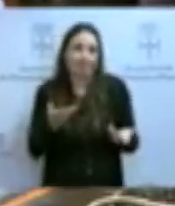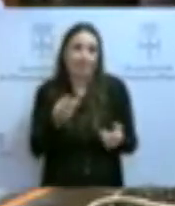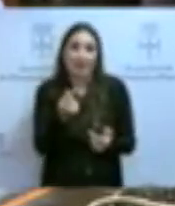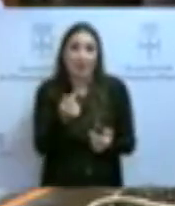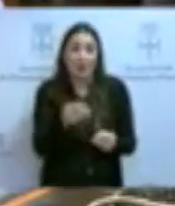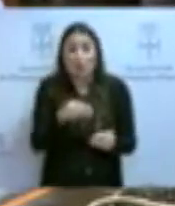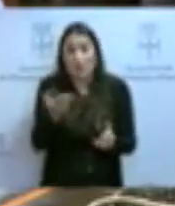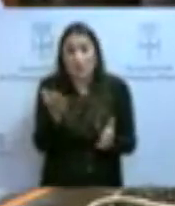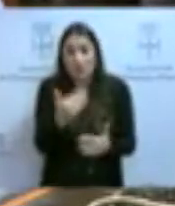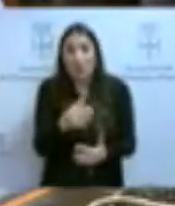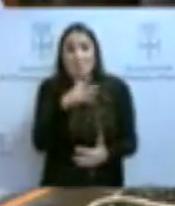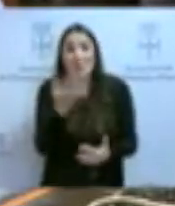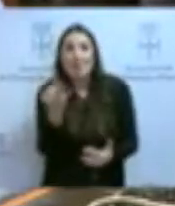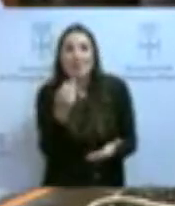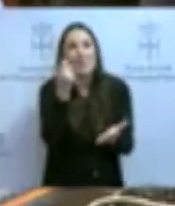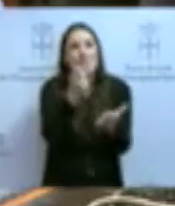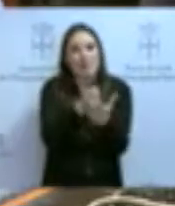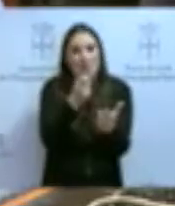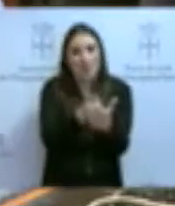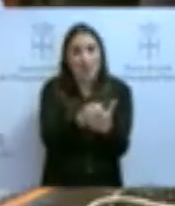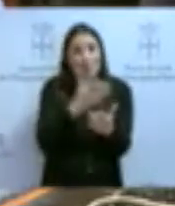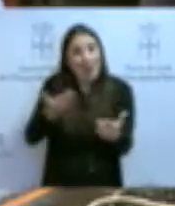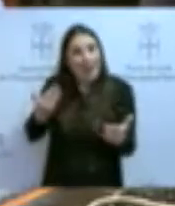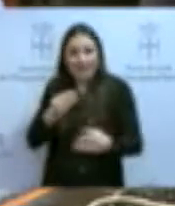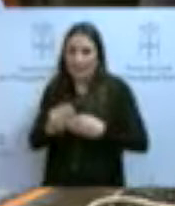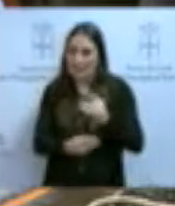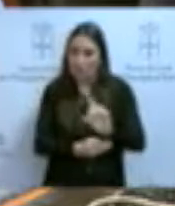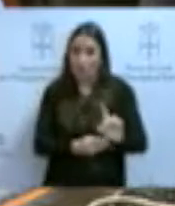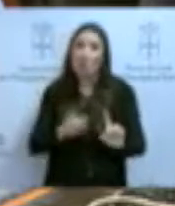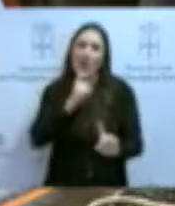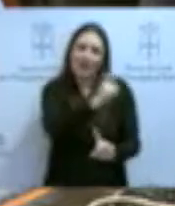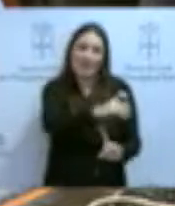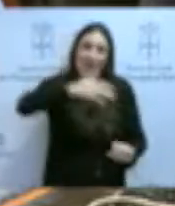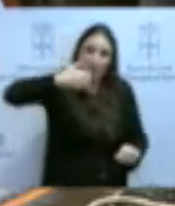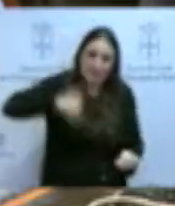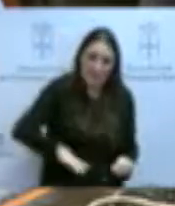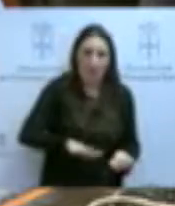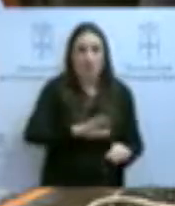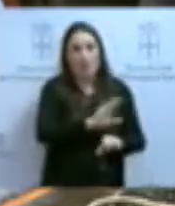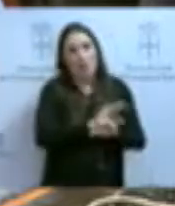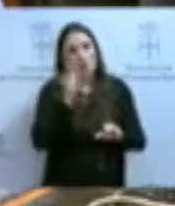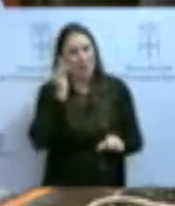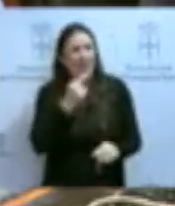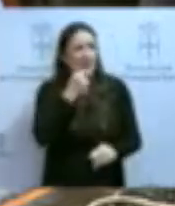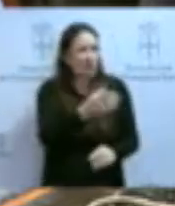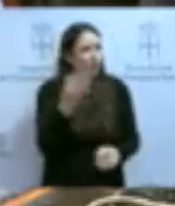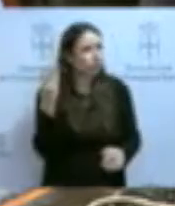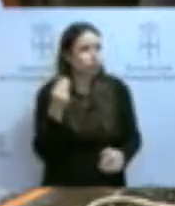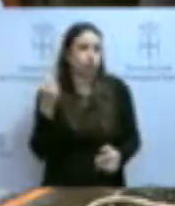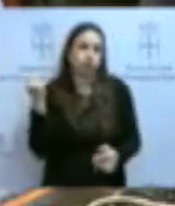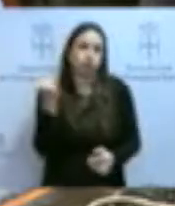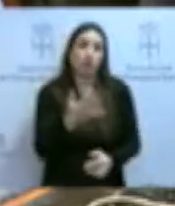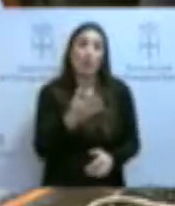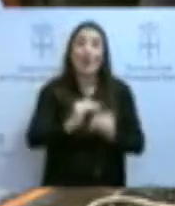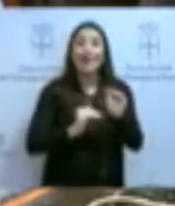presupuestaria necesaria porque hay que pagar por lo que no se hizo. Y se les avisó, señora consejera, se les dijo contra viento y marea, se les dijo que aquella